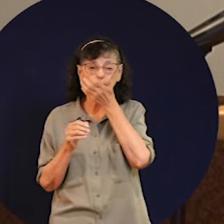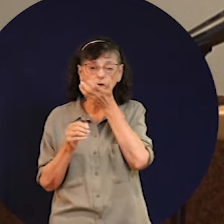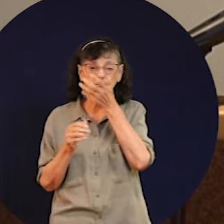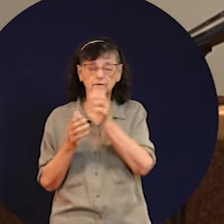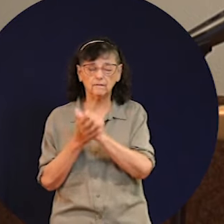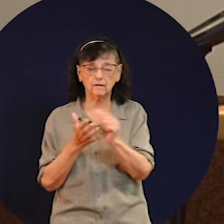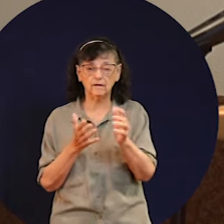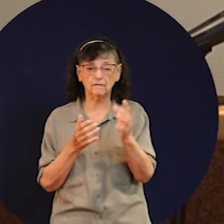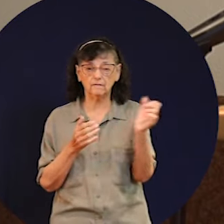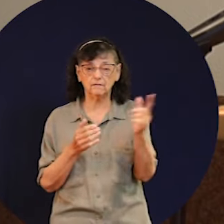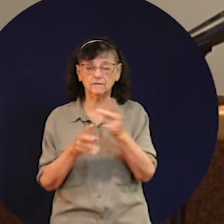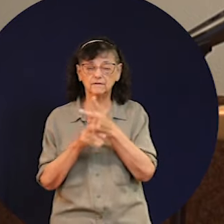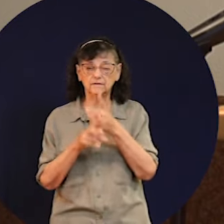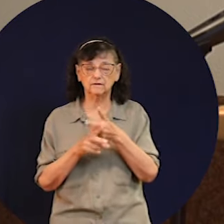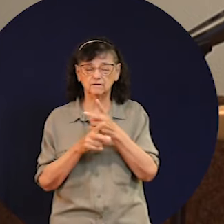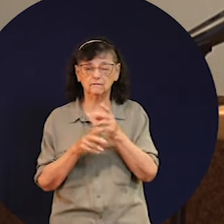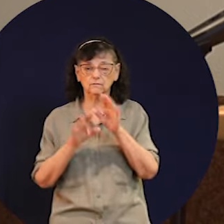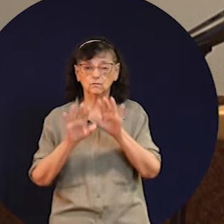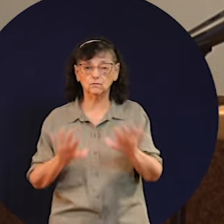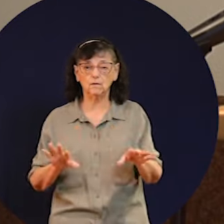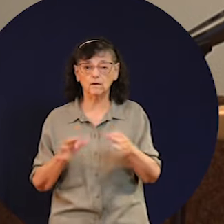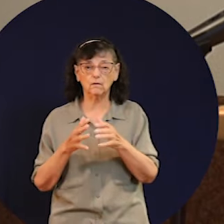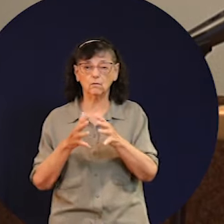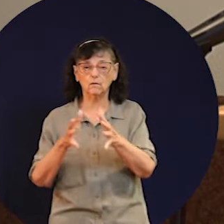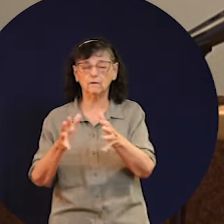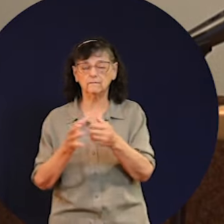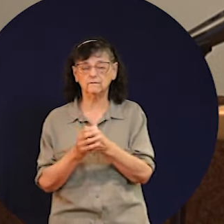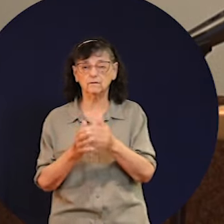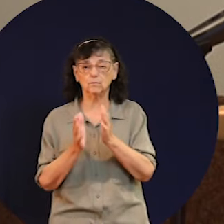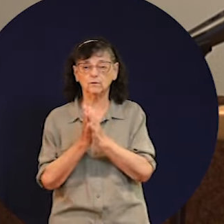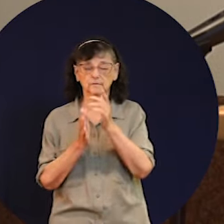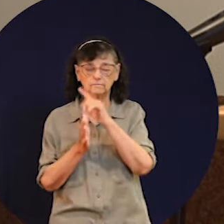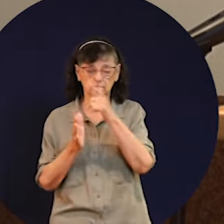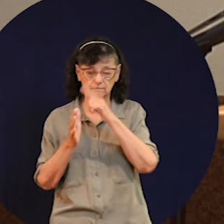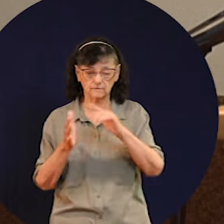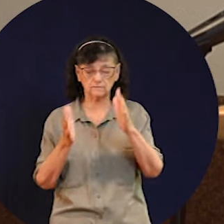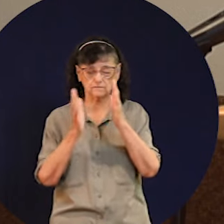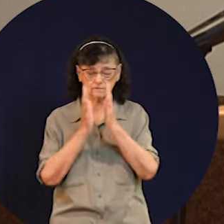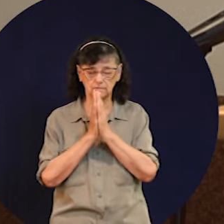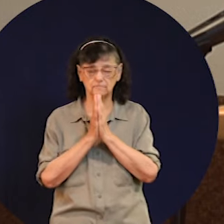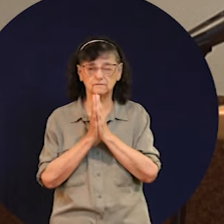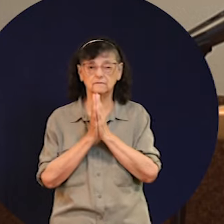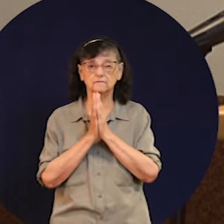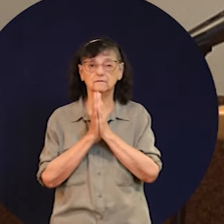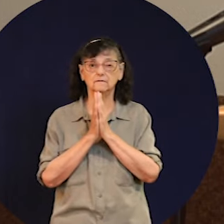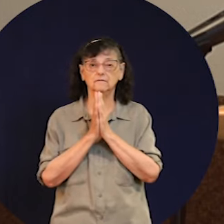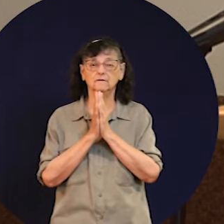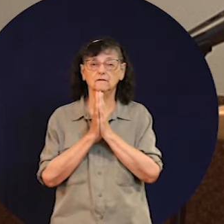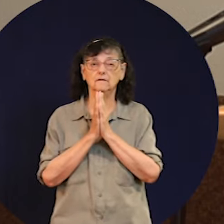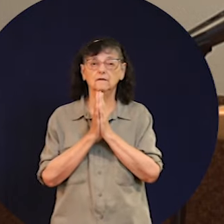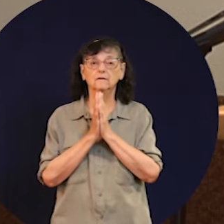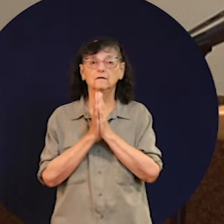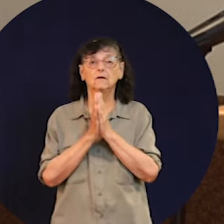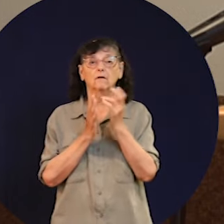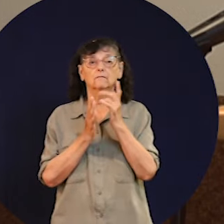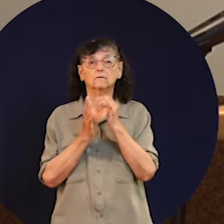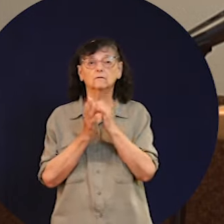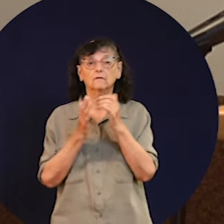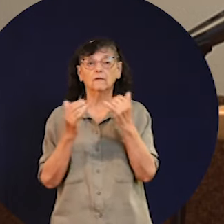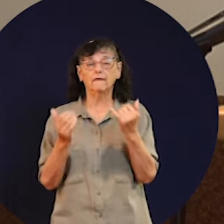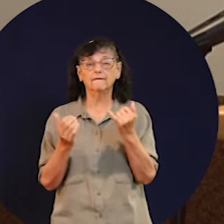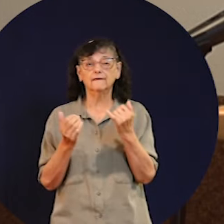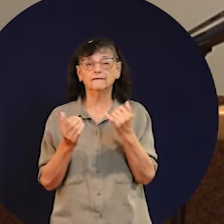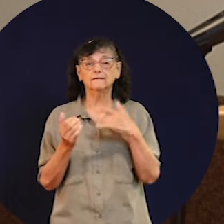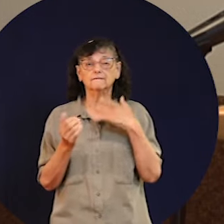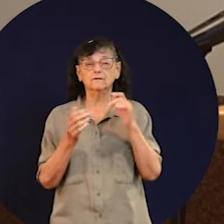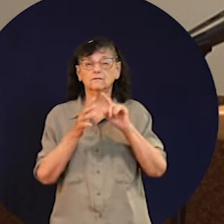el cuidado de sus fuentes tranquilas, roguemos al Señor. Señor, escucha nuestra oración. Por todos los que se